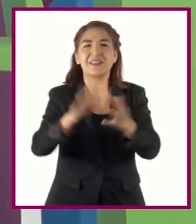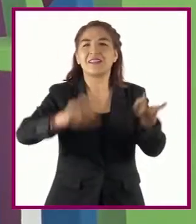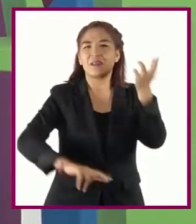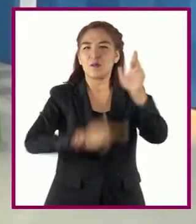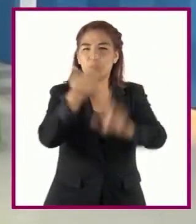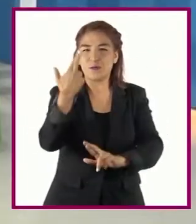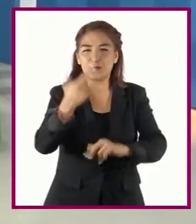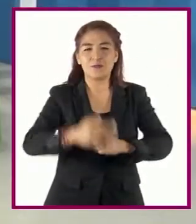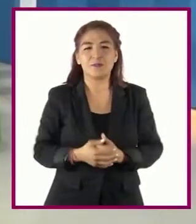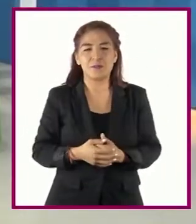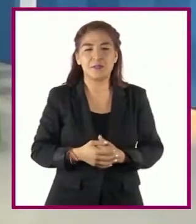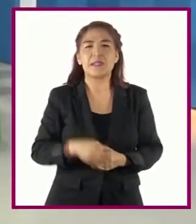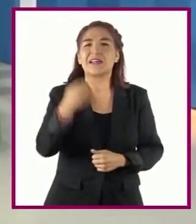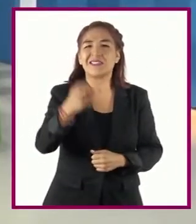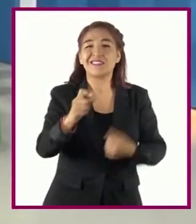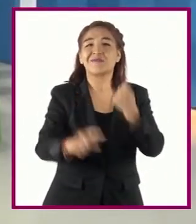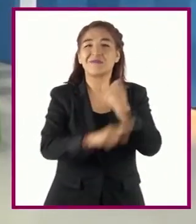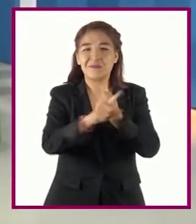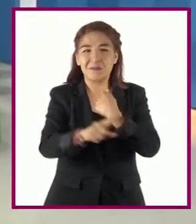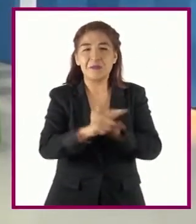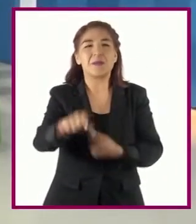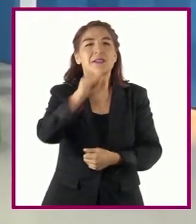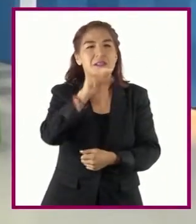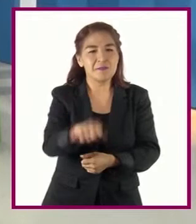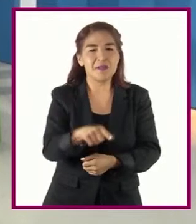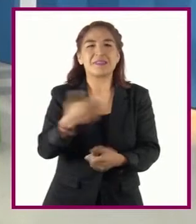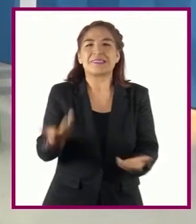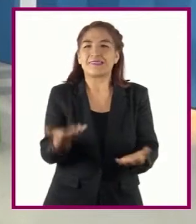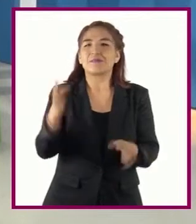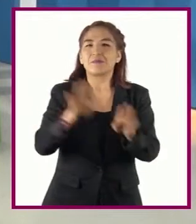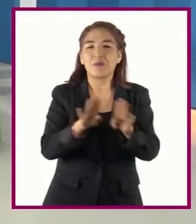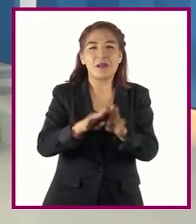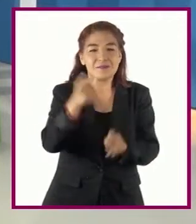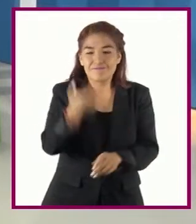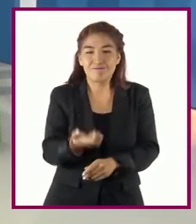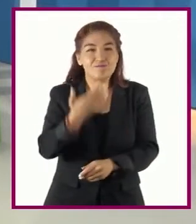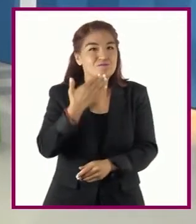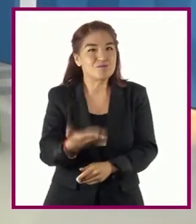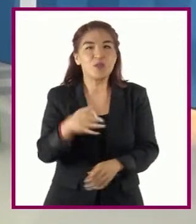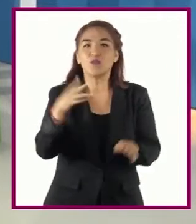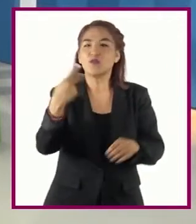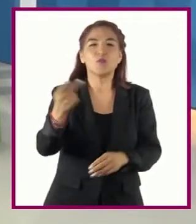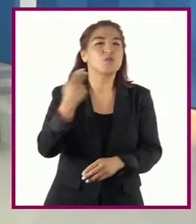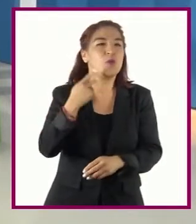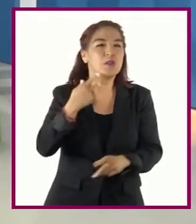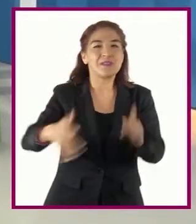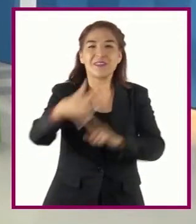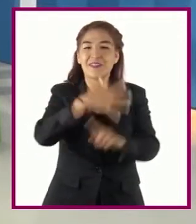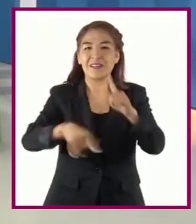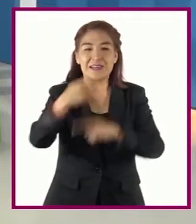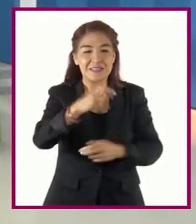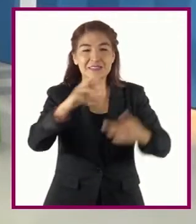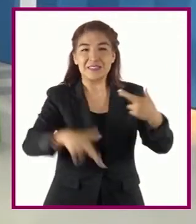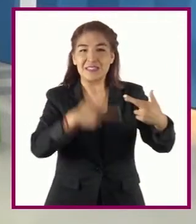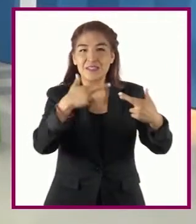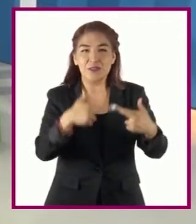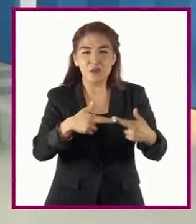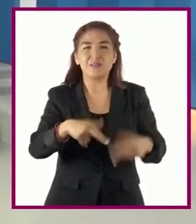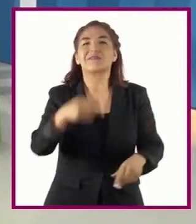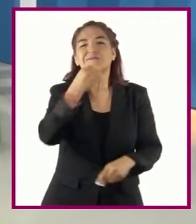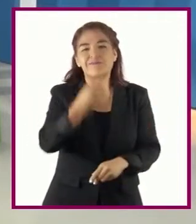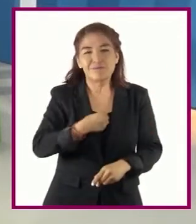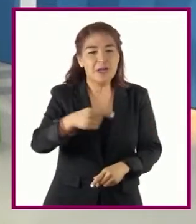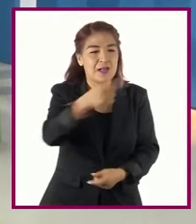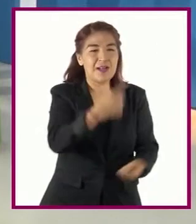revoluciones. Esta situación, además de desestabilizar la economía y la política de la región, obligó a mucha gente a